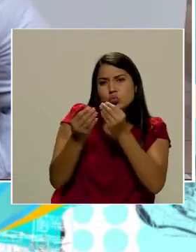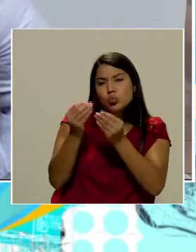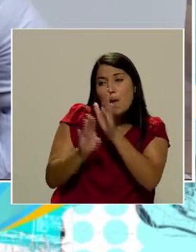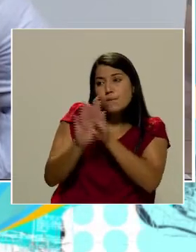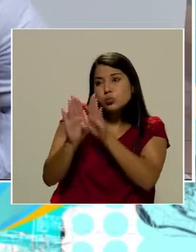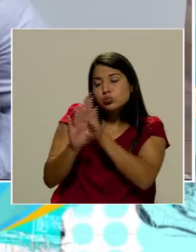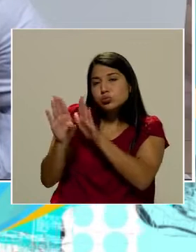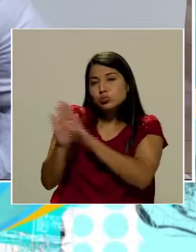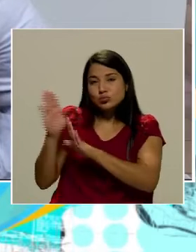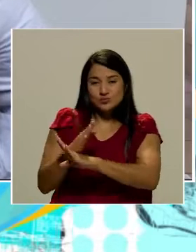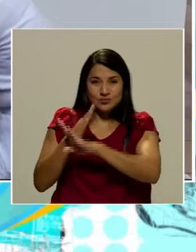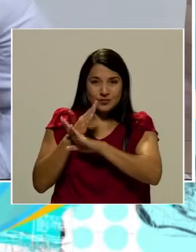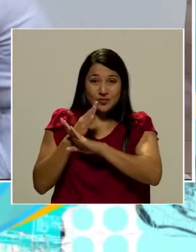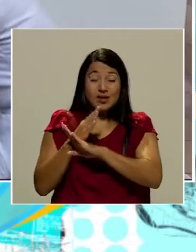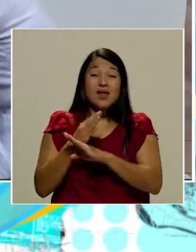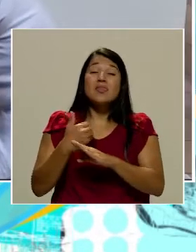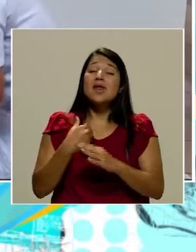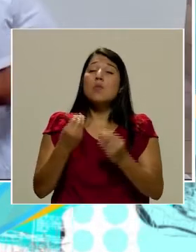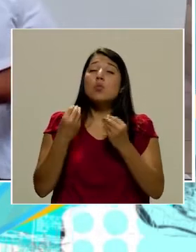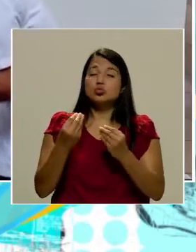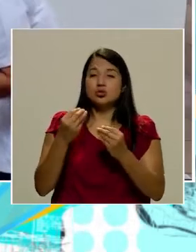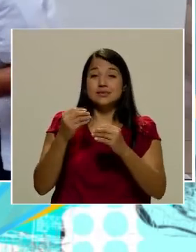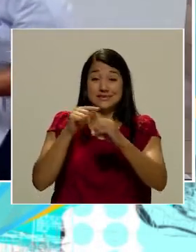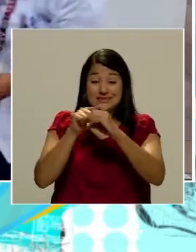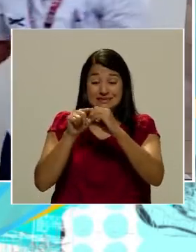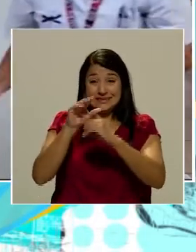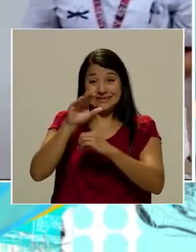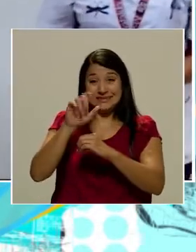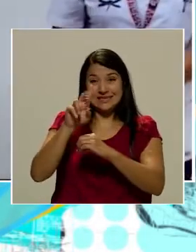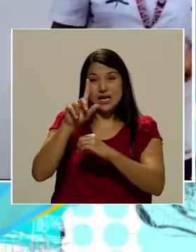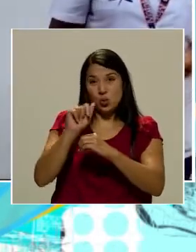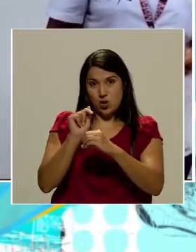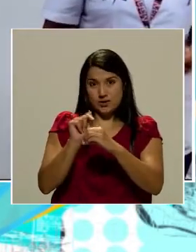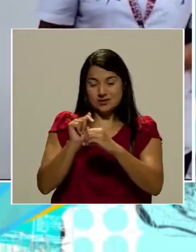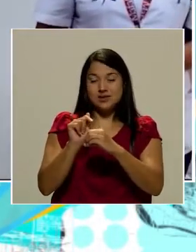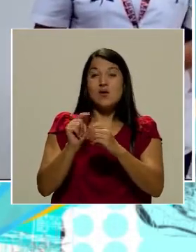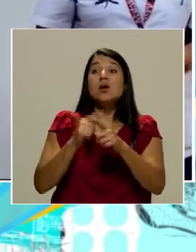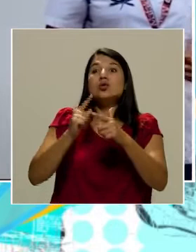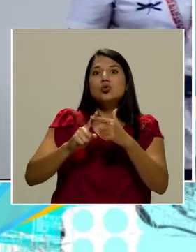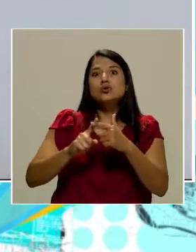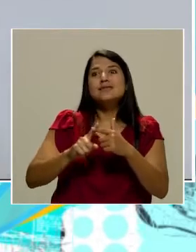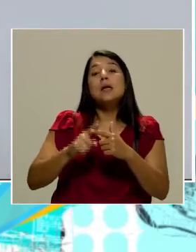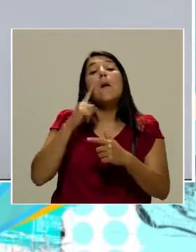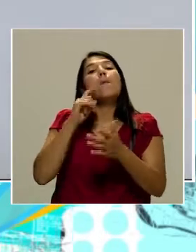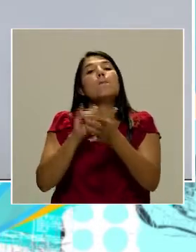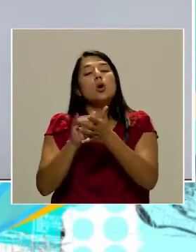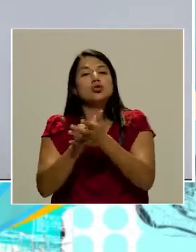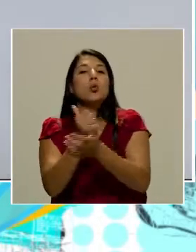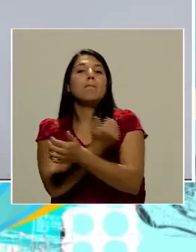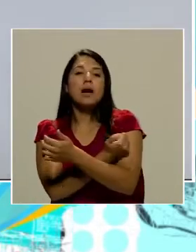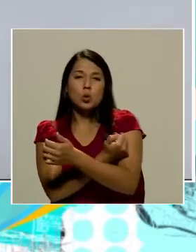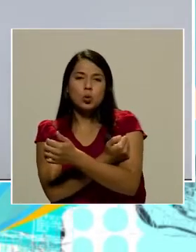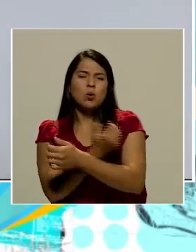estas células hay muchas y lo que se busca es que la vacuna produzca muchas de estas células para que